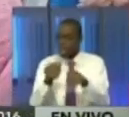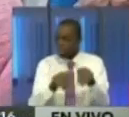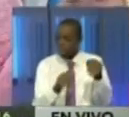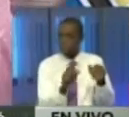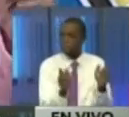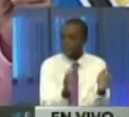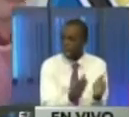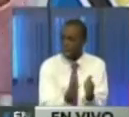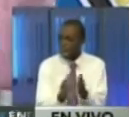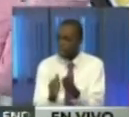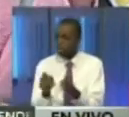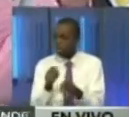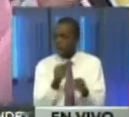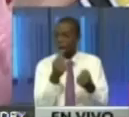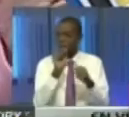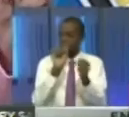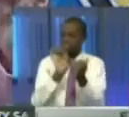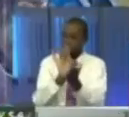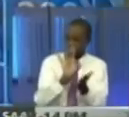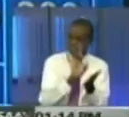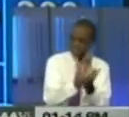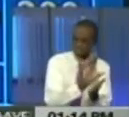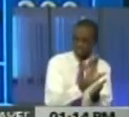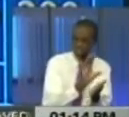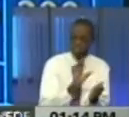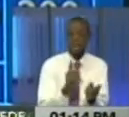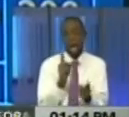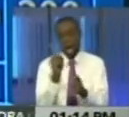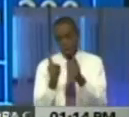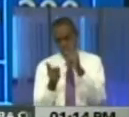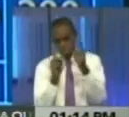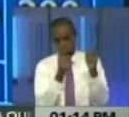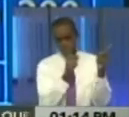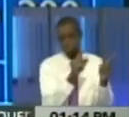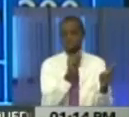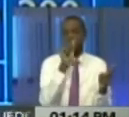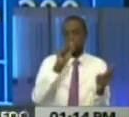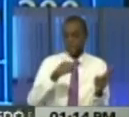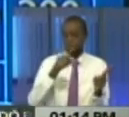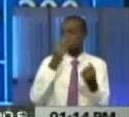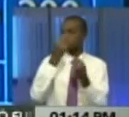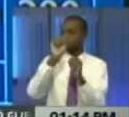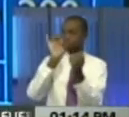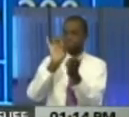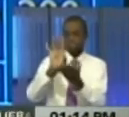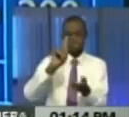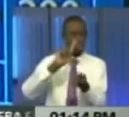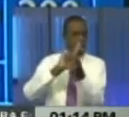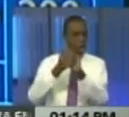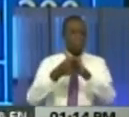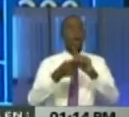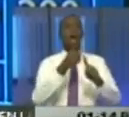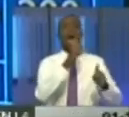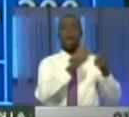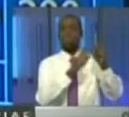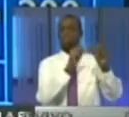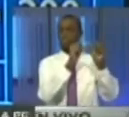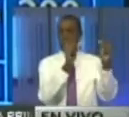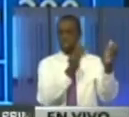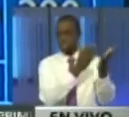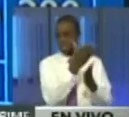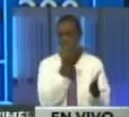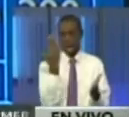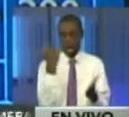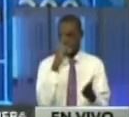referendos revocatorios. Algunos de estos funcionarios o funcionarias fueron revocados, no todos, pero algunos sí fueron revocados, pero